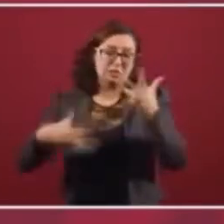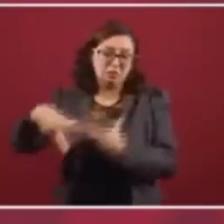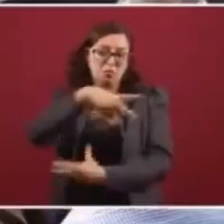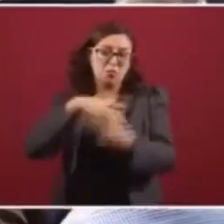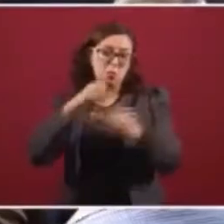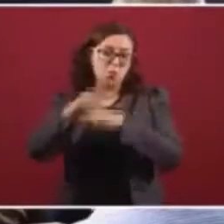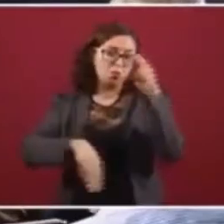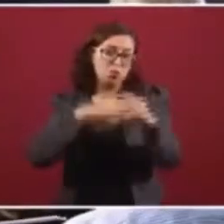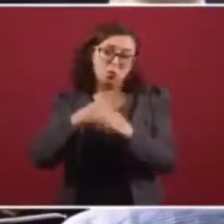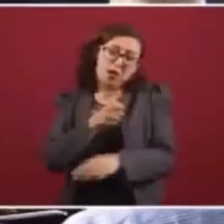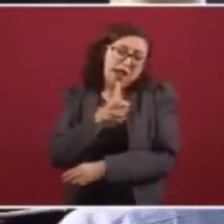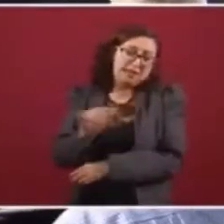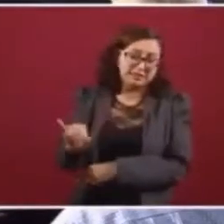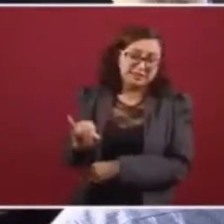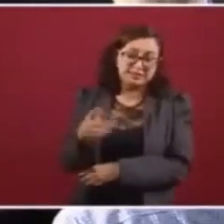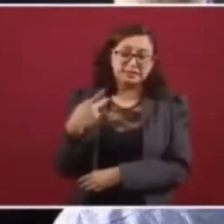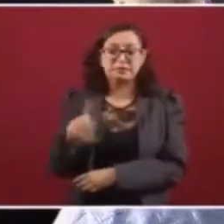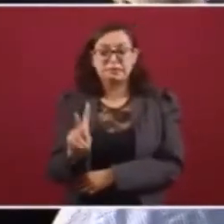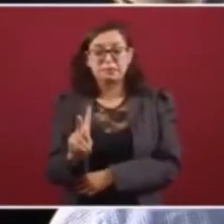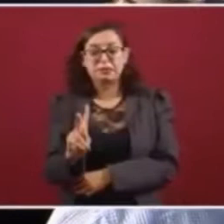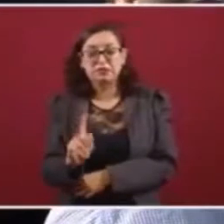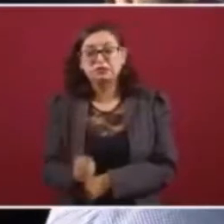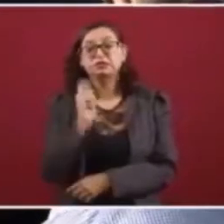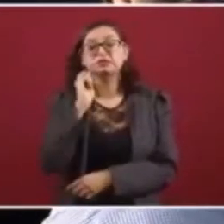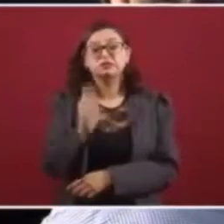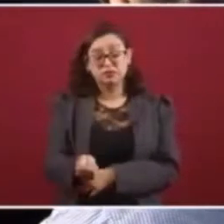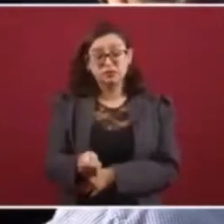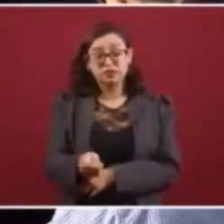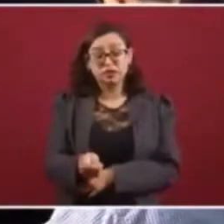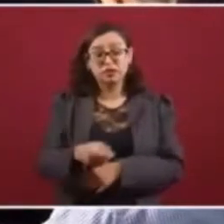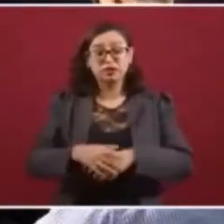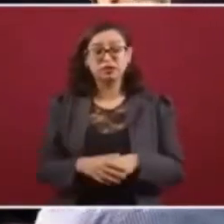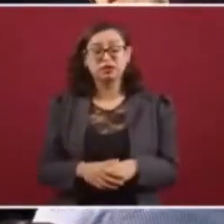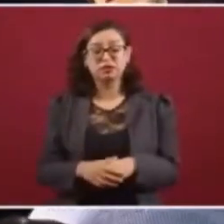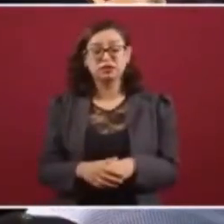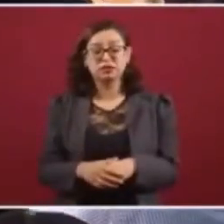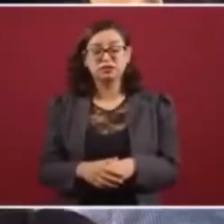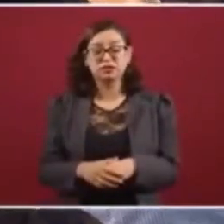mundial, pero eso no quiere decir que